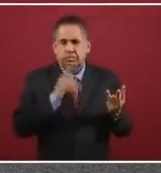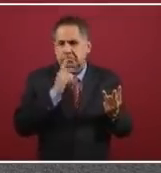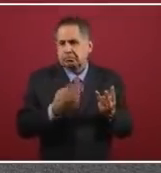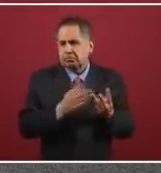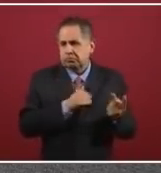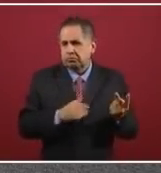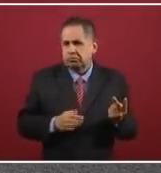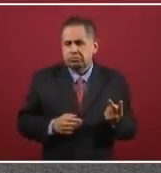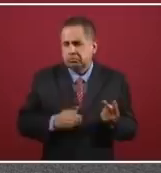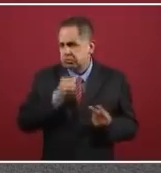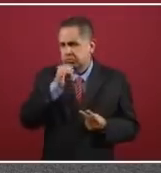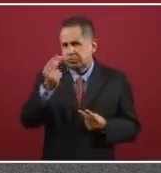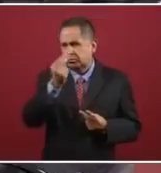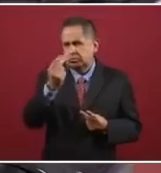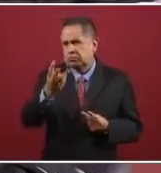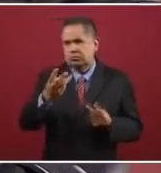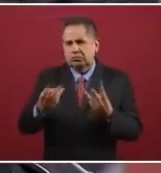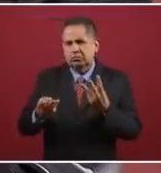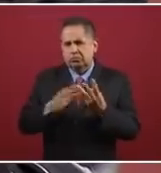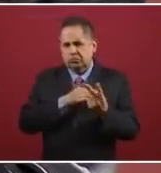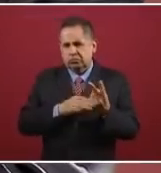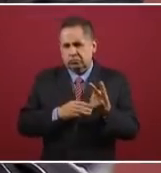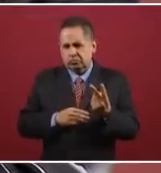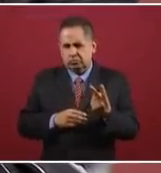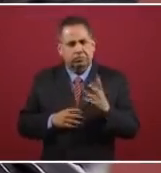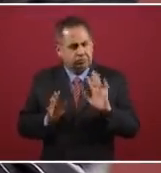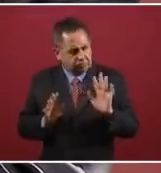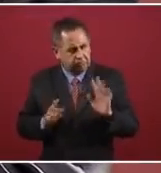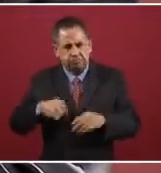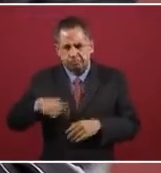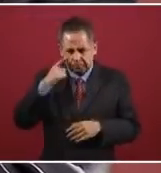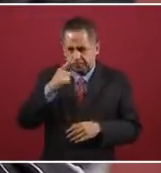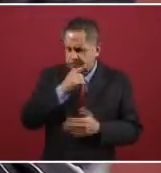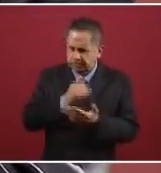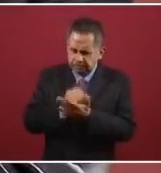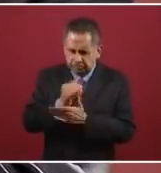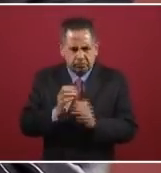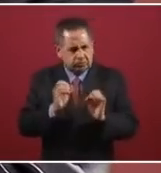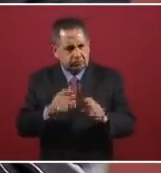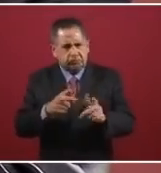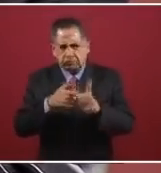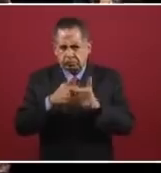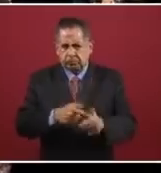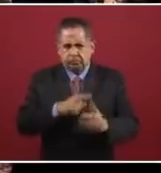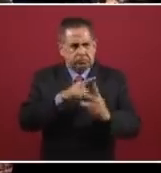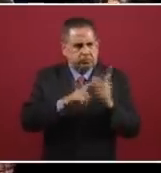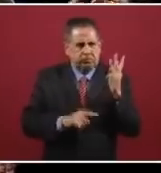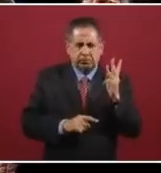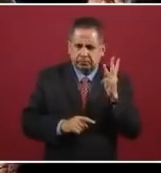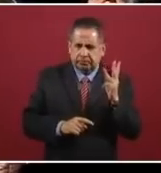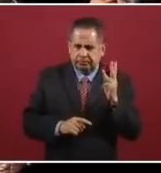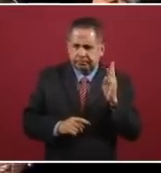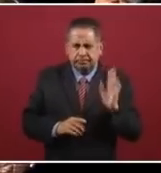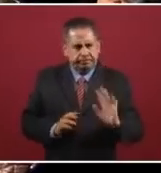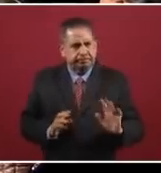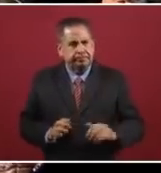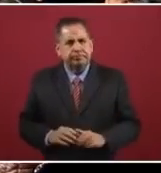no tres. Sin embargo, decidimos mantener las tres